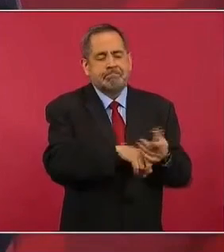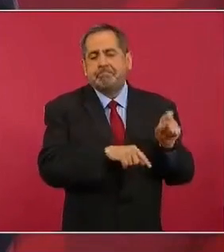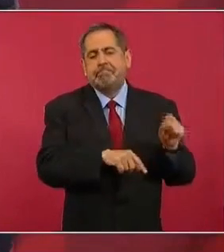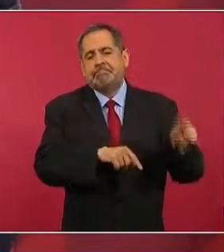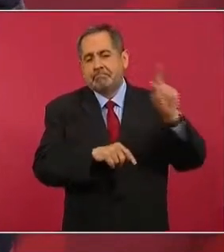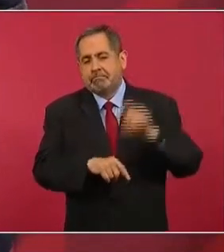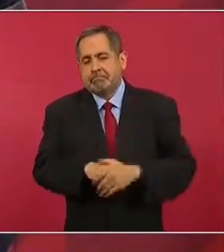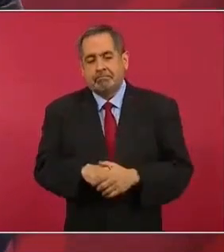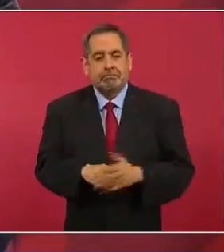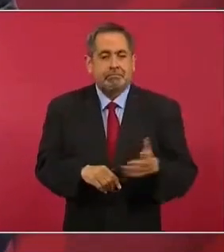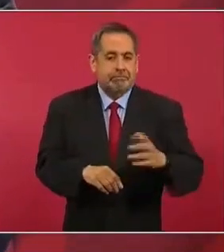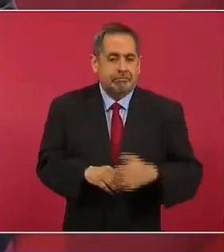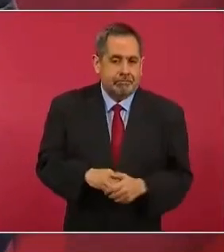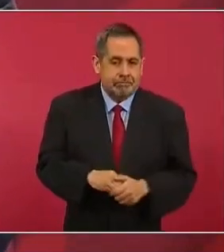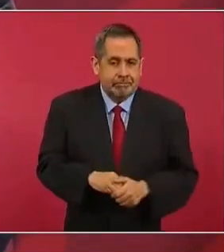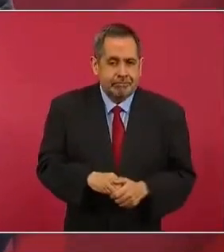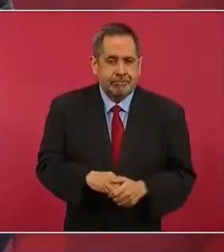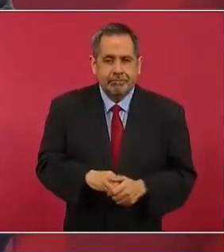y hasta